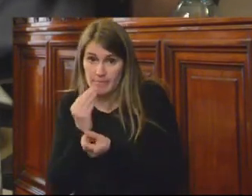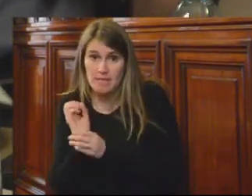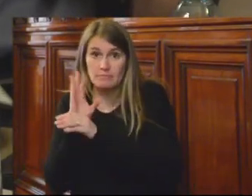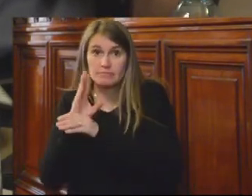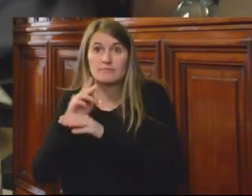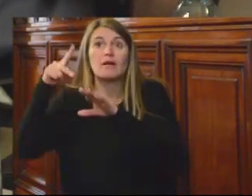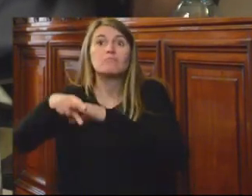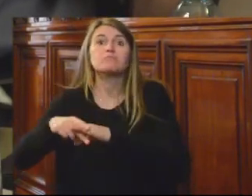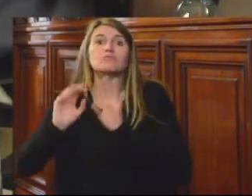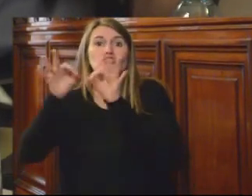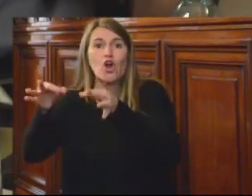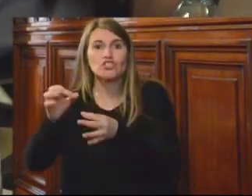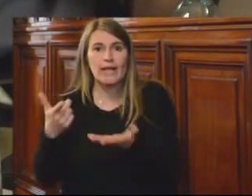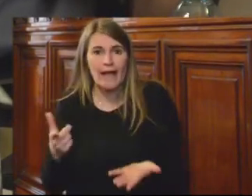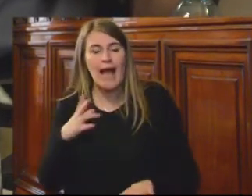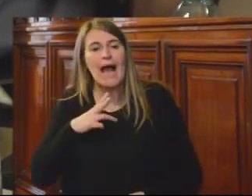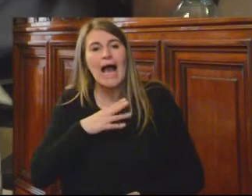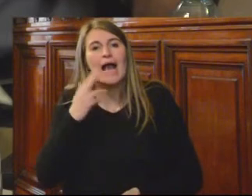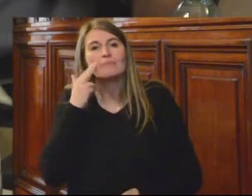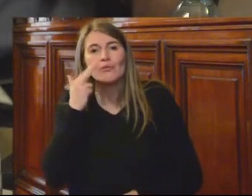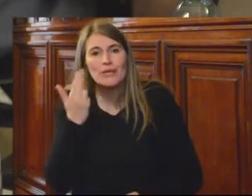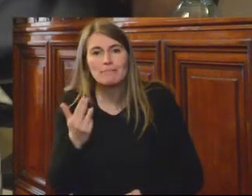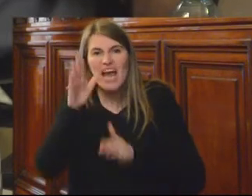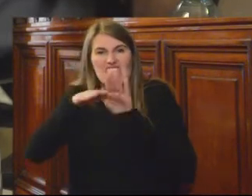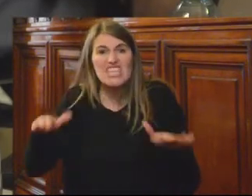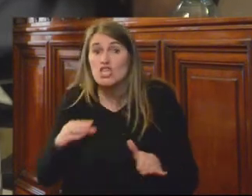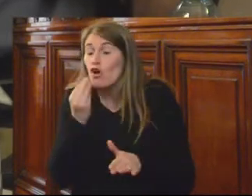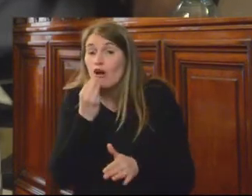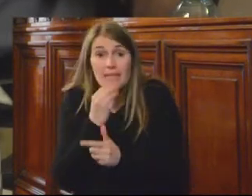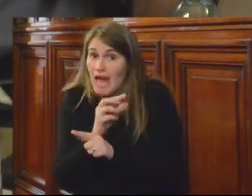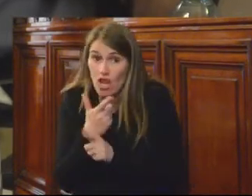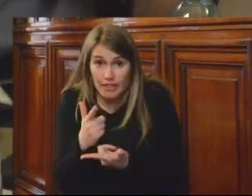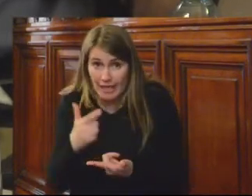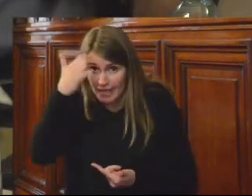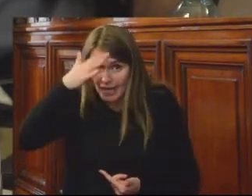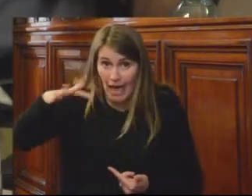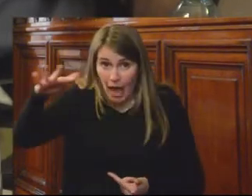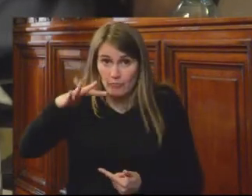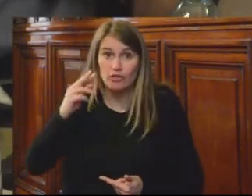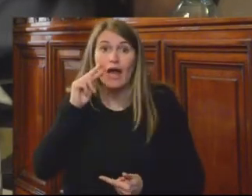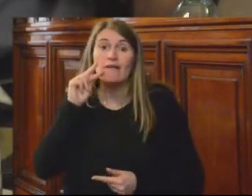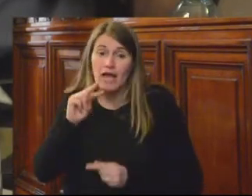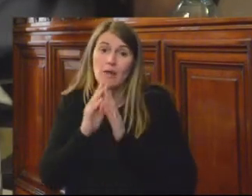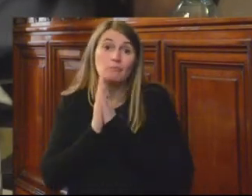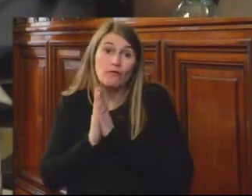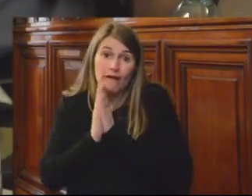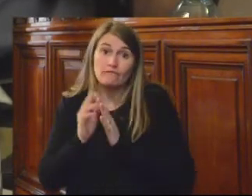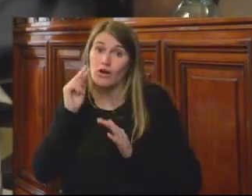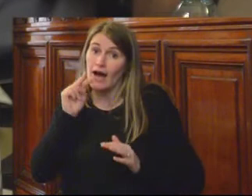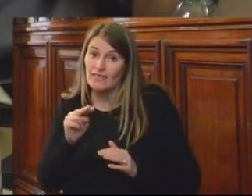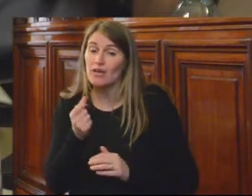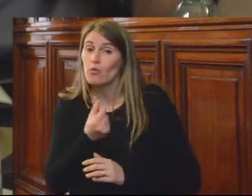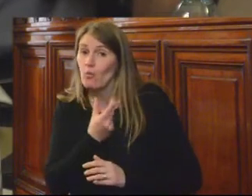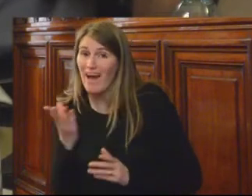seguimos pidiendo que, porque existen muchísimos niños que se quedan sin comida, y sigo insistiendo, revisemos por favor la cantidad, los